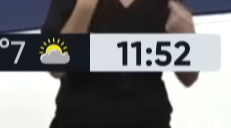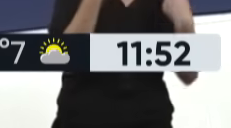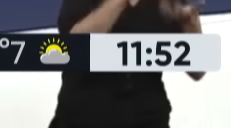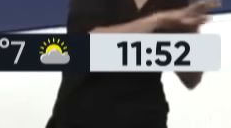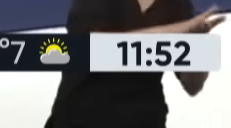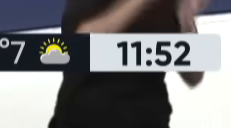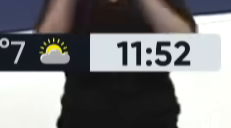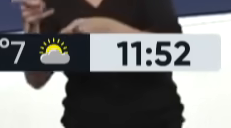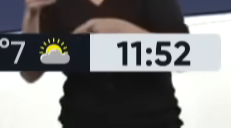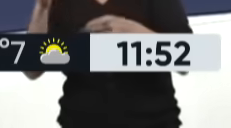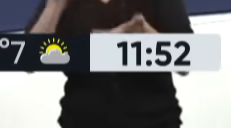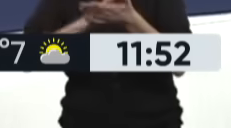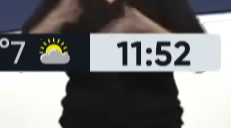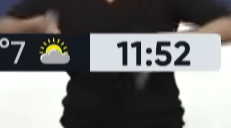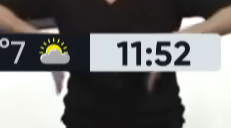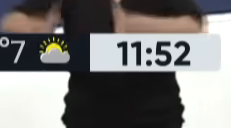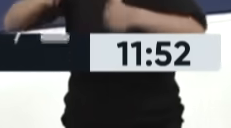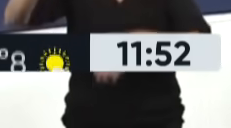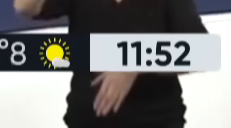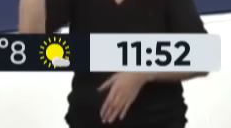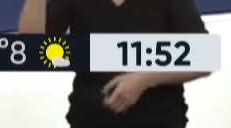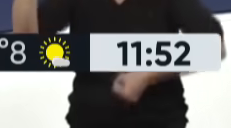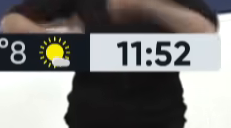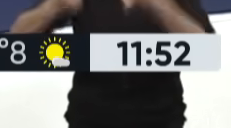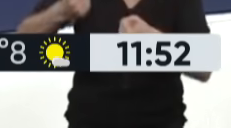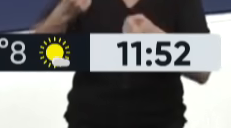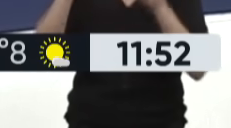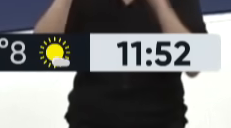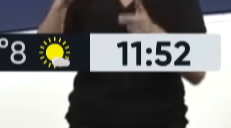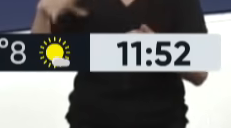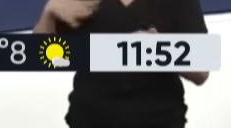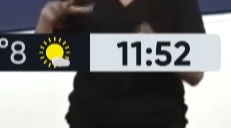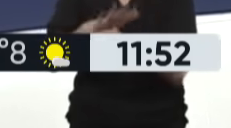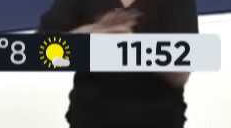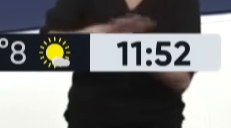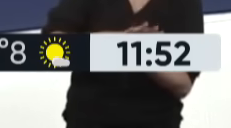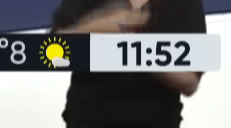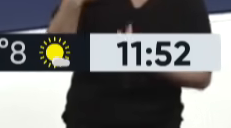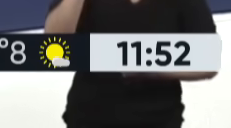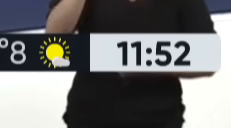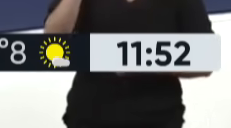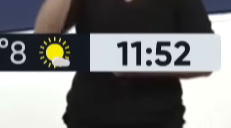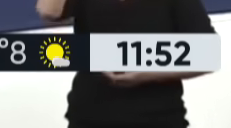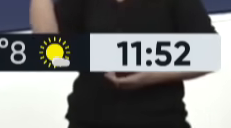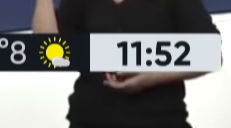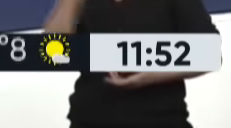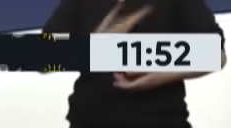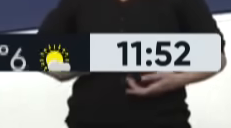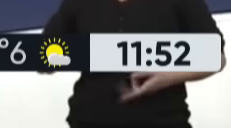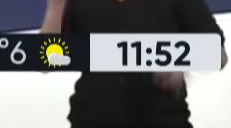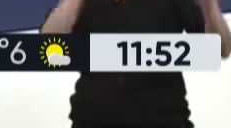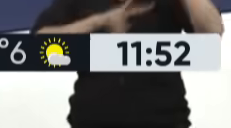rutas nacionales, entendiendo lo que yo sé que responde siempre el gobierno respecto al gasto, la emisión y